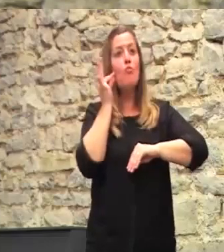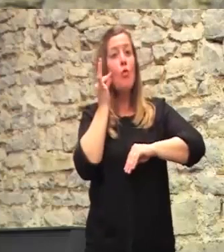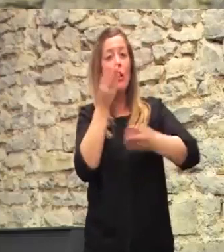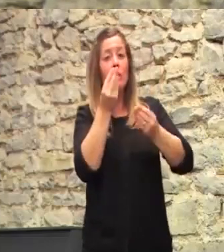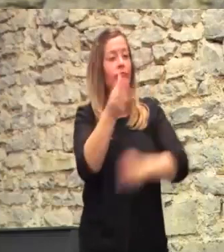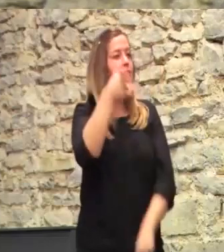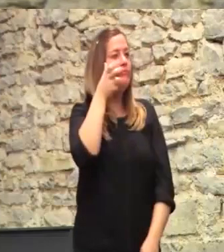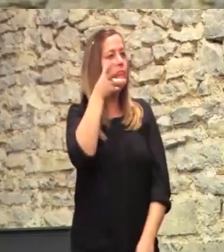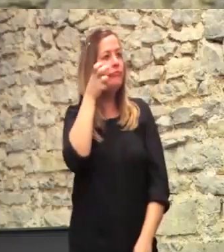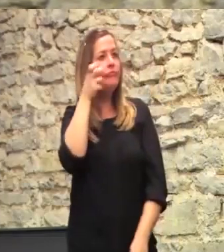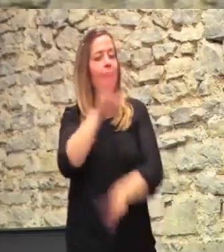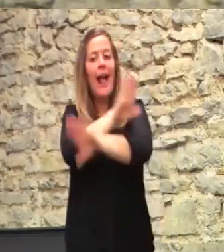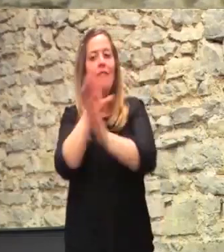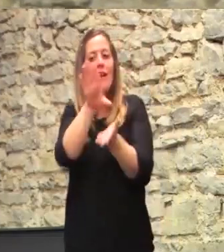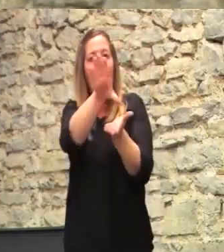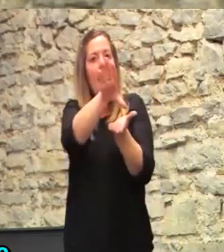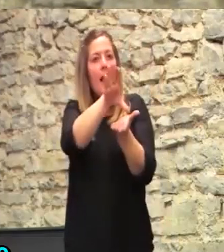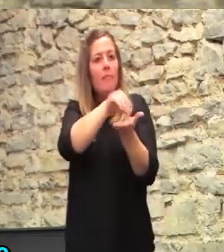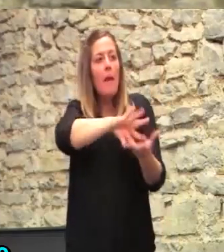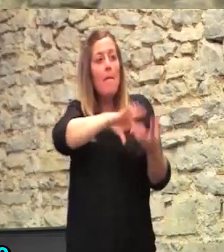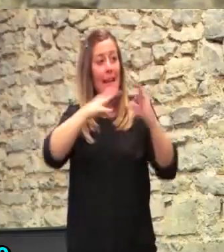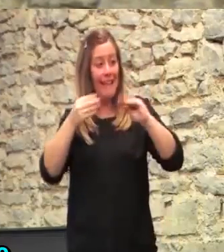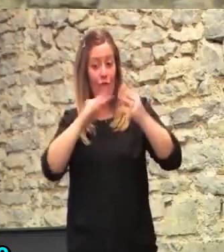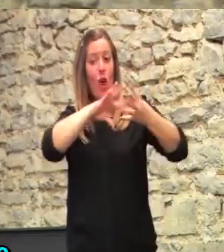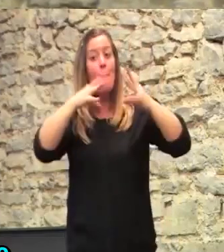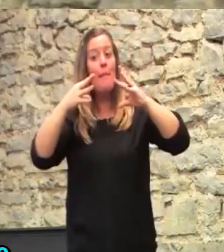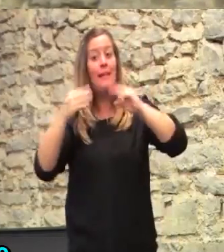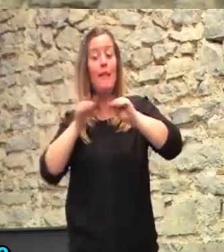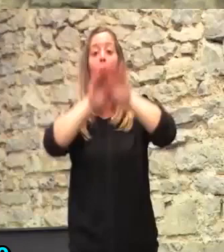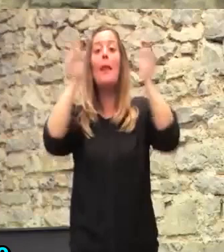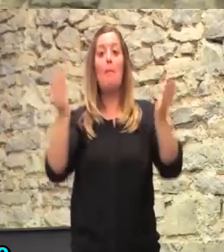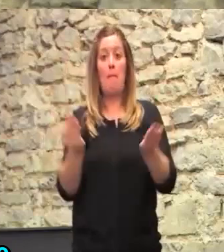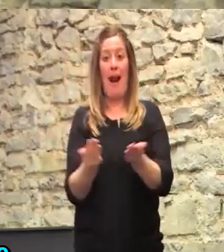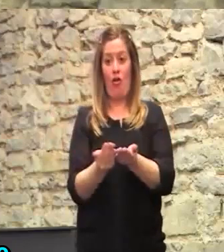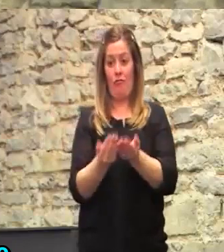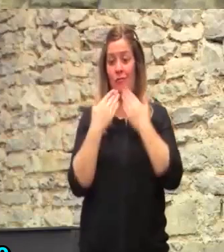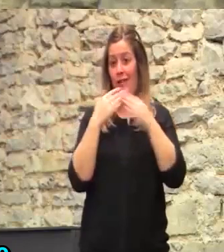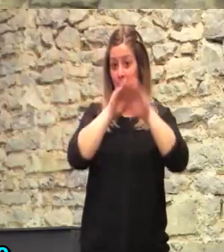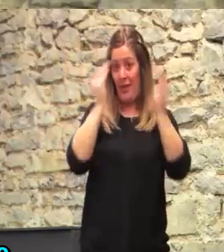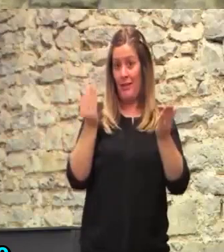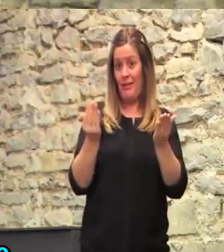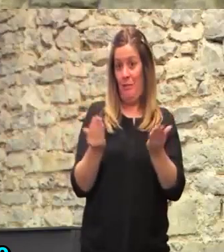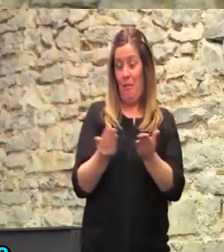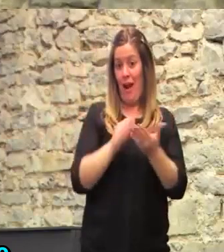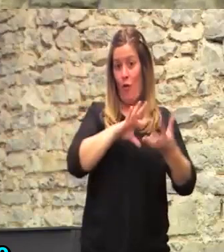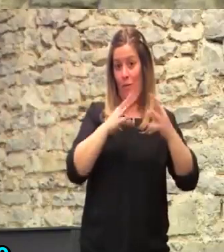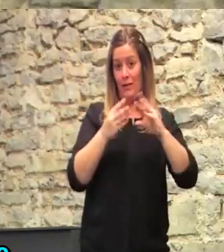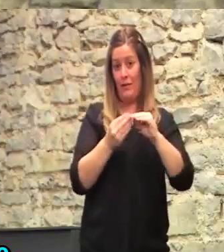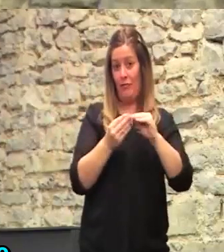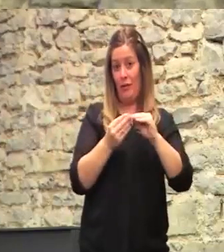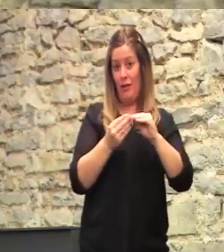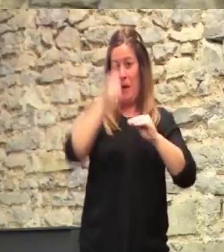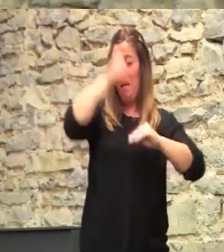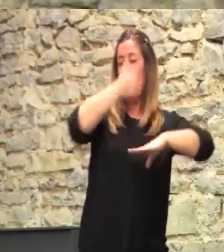salió esta metáfora la metáfora del balón con la que podemos explicar muy simplemente qué pasó con el